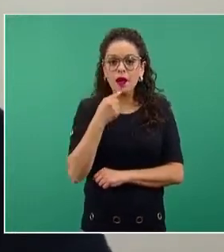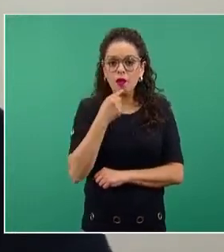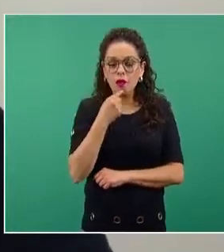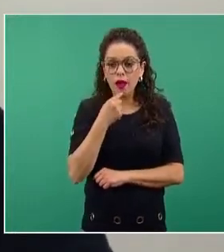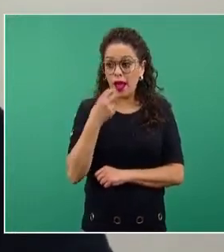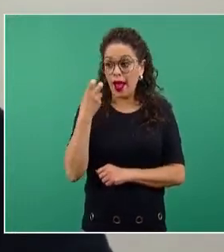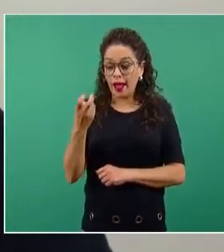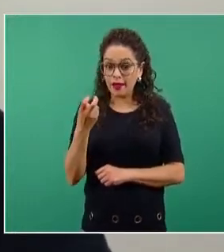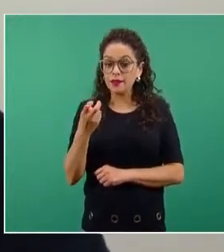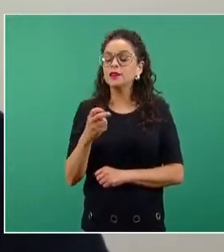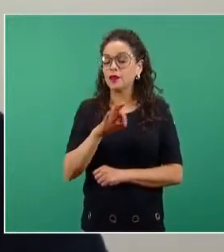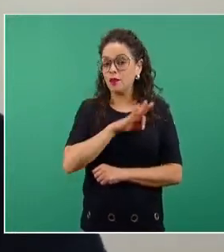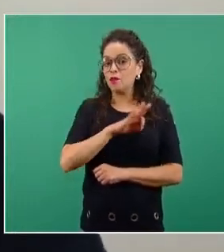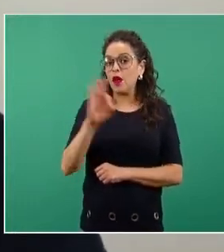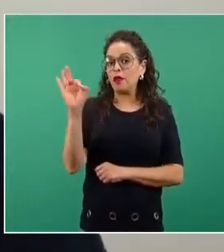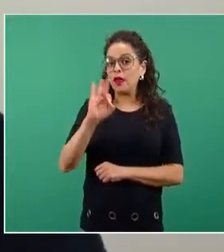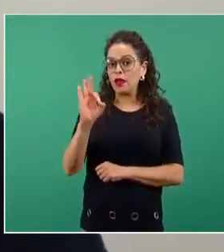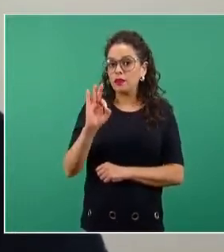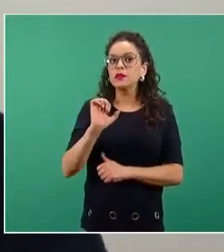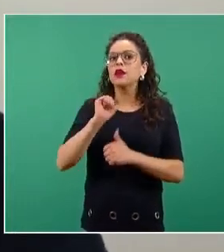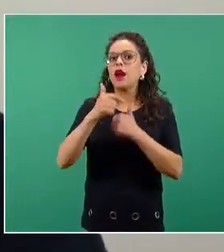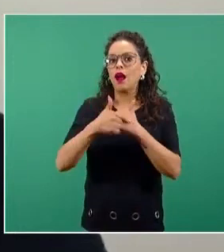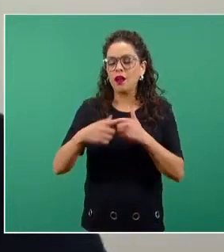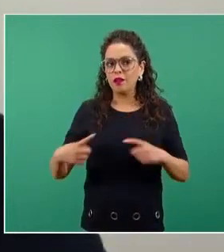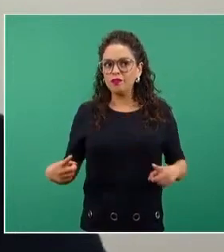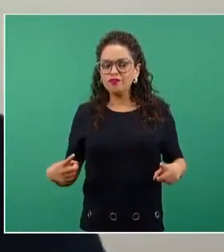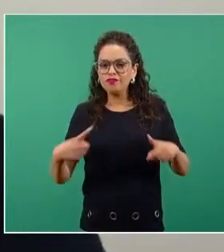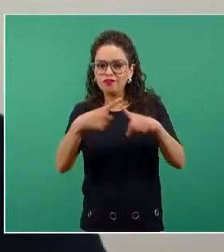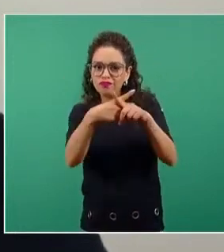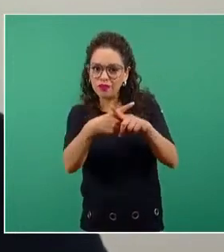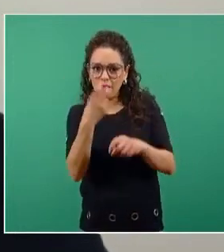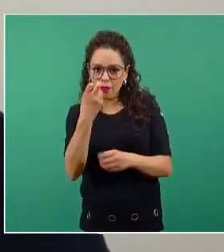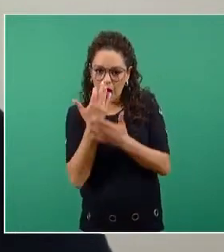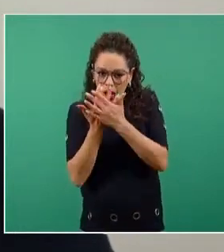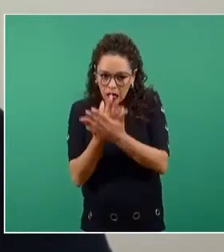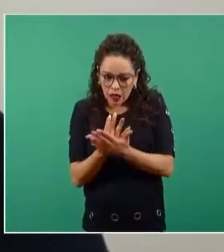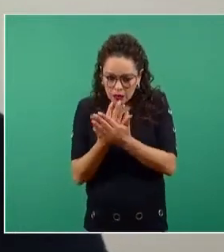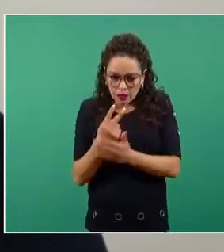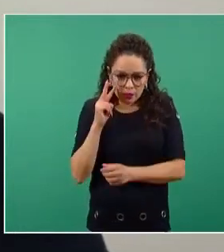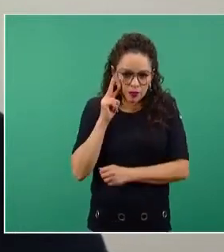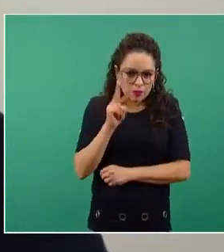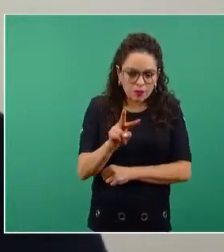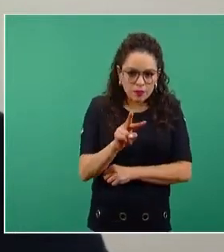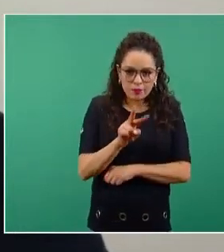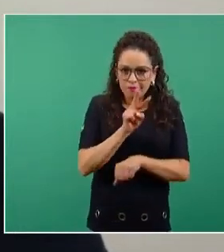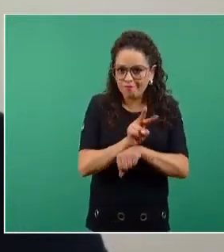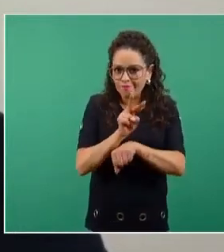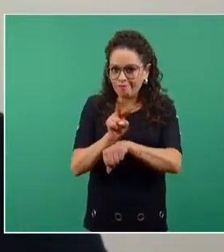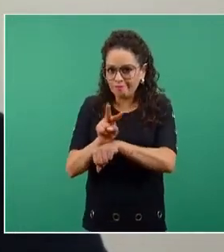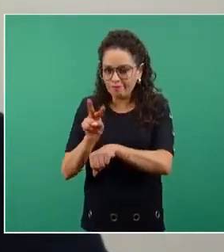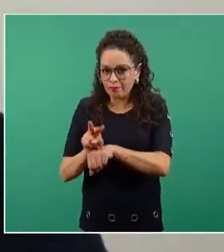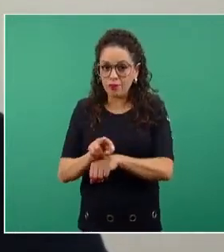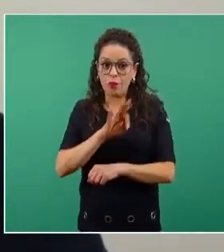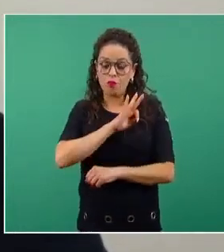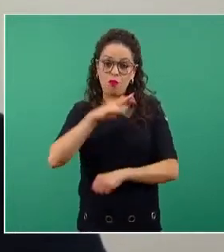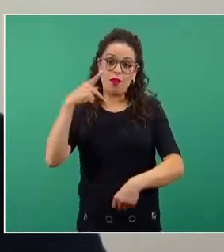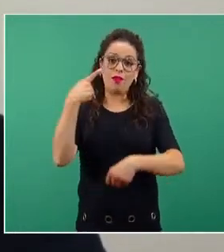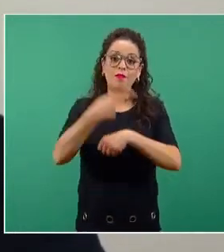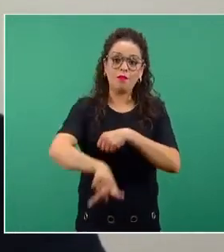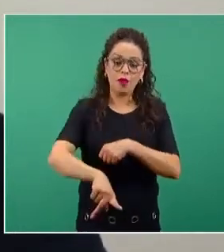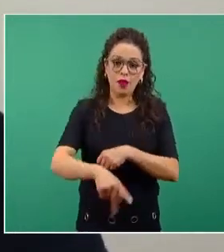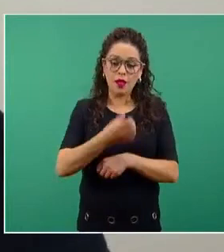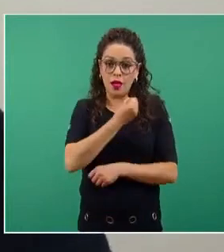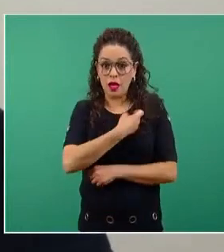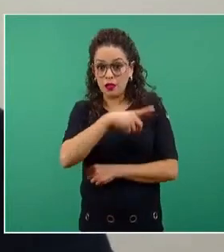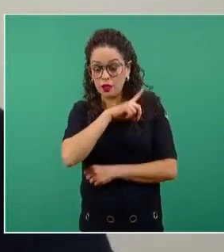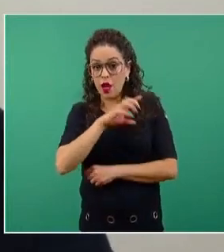es donde podría esperarse una reacción que pudiera poner en peligro la salud y la vida de la